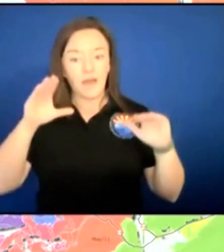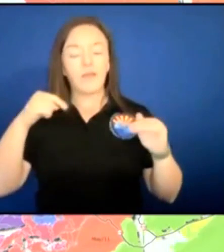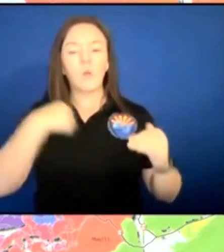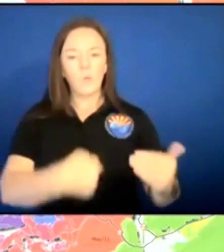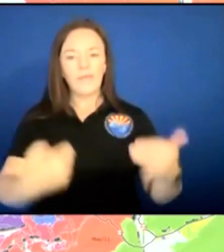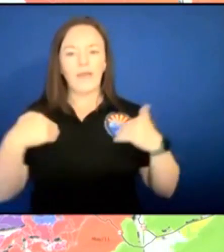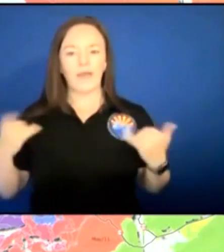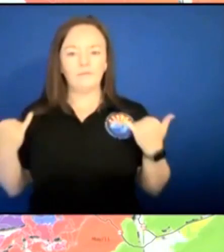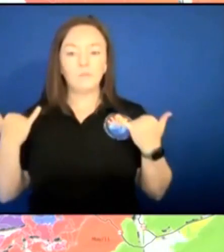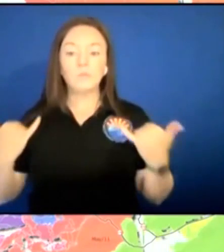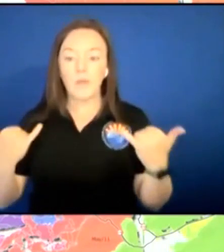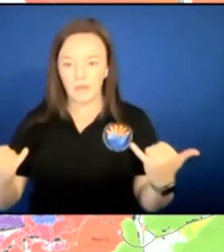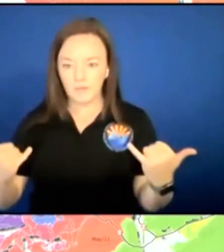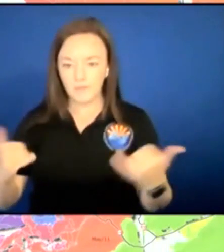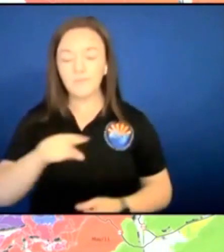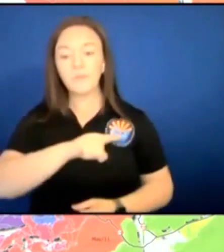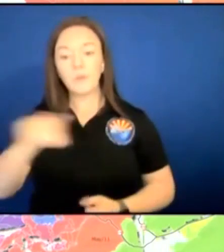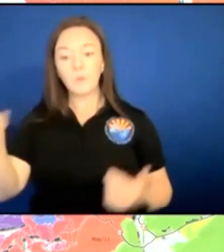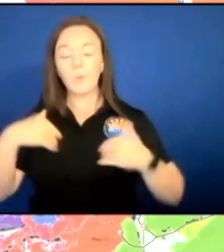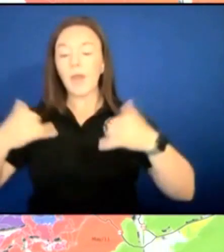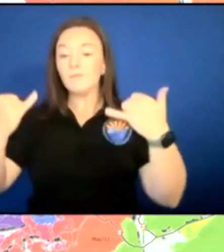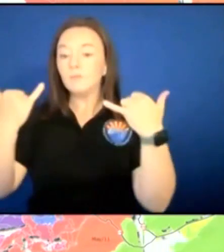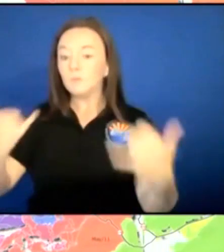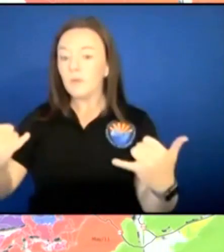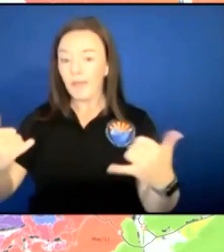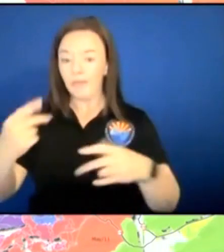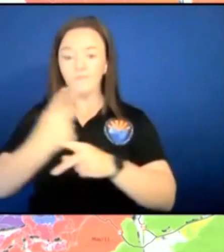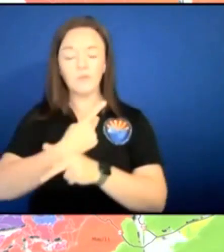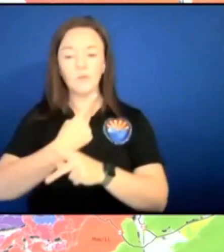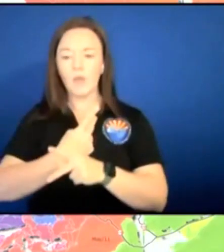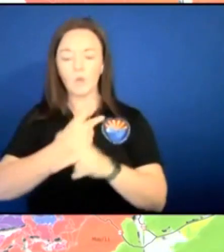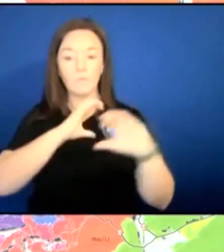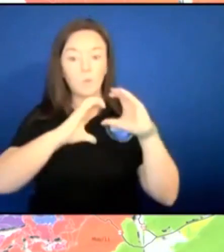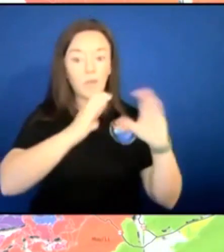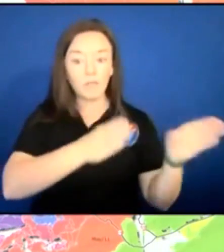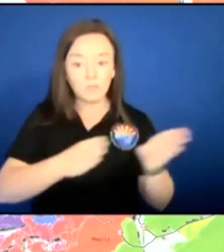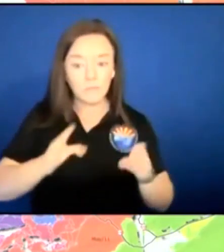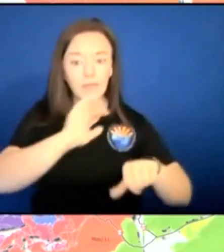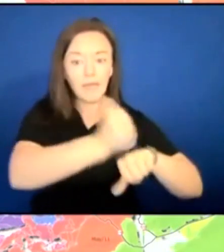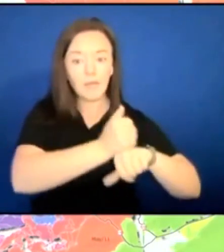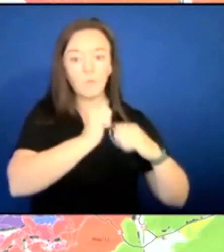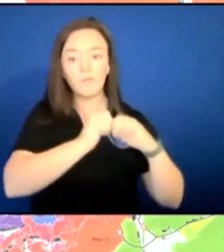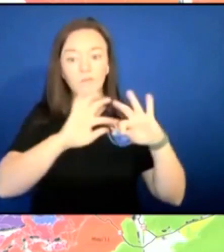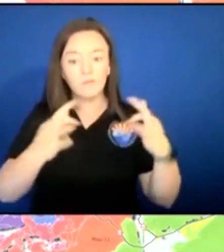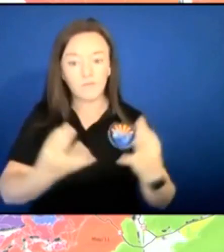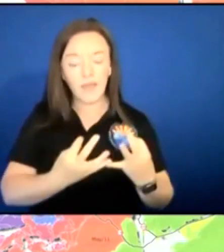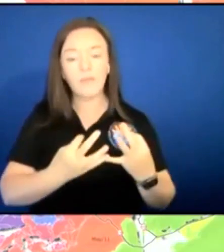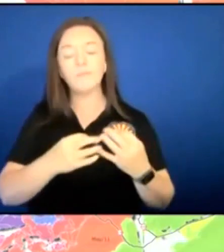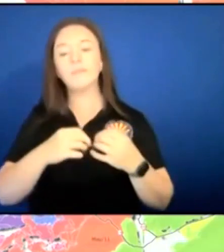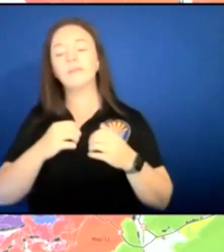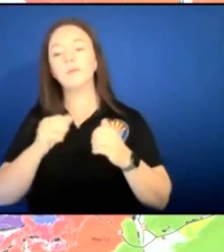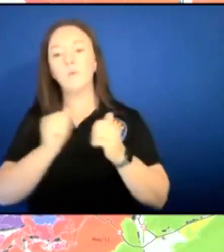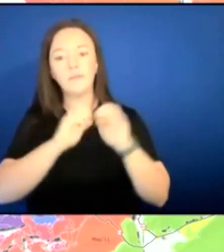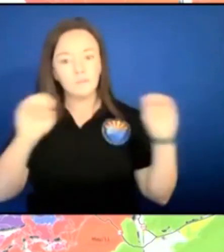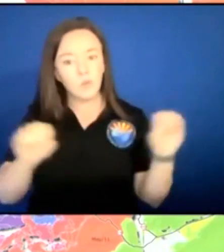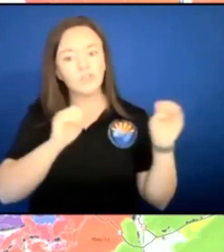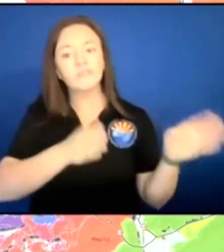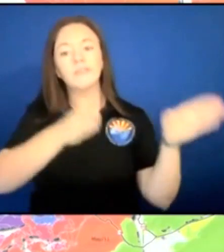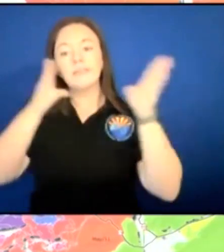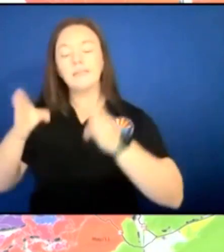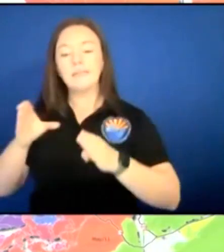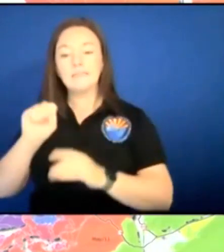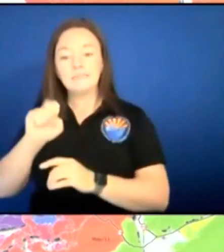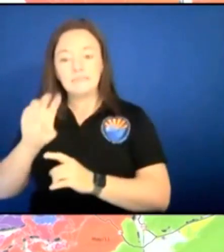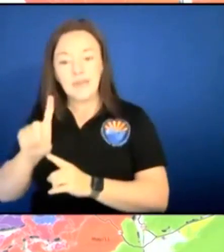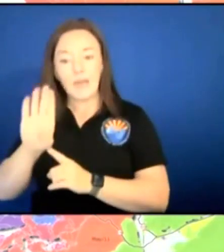be done around your place, or with your communications plans, with your any sandbagging that you want to get done,